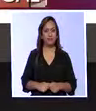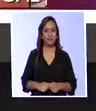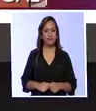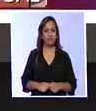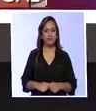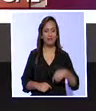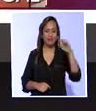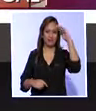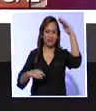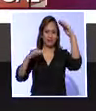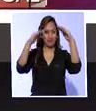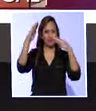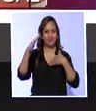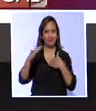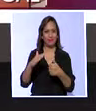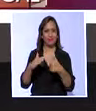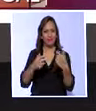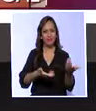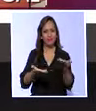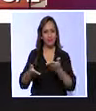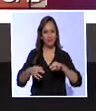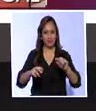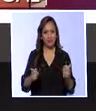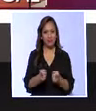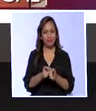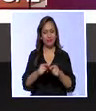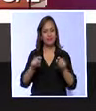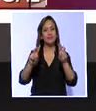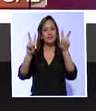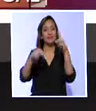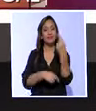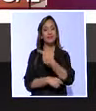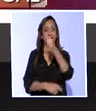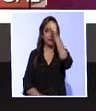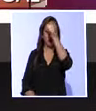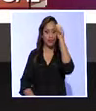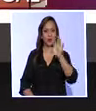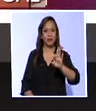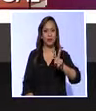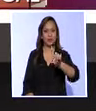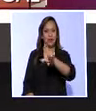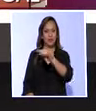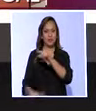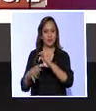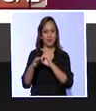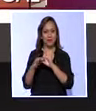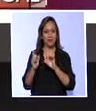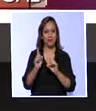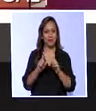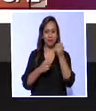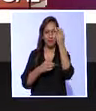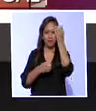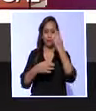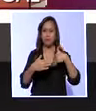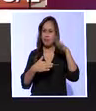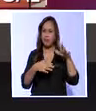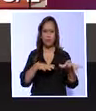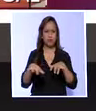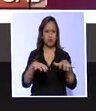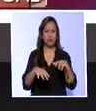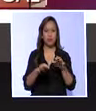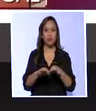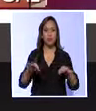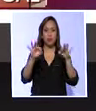¿Qué tal amigos? Bienvenidos a su resumen dominical de TVL Noticias. Soy María Fernanda Medina y revisaremos los hechos más